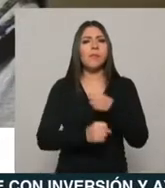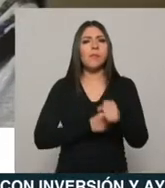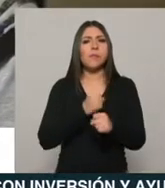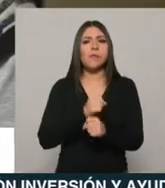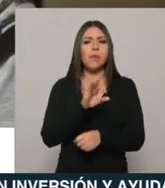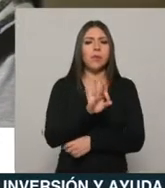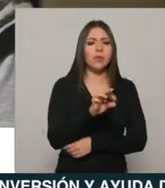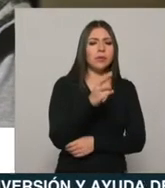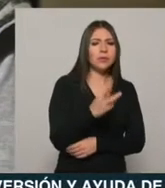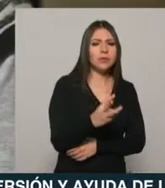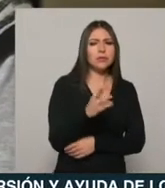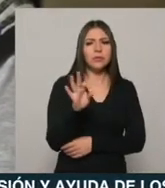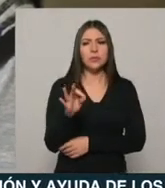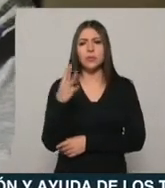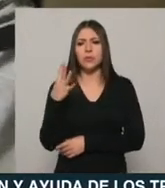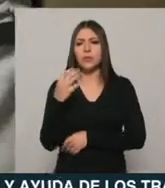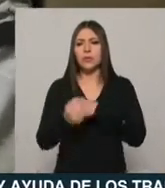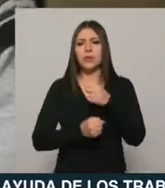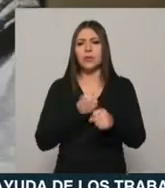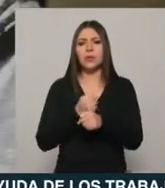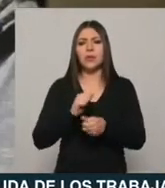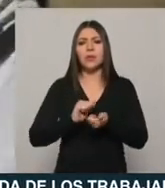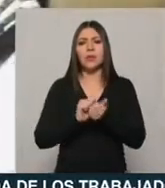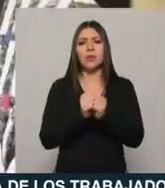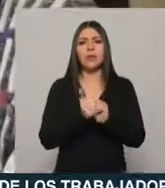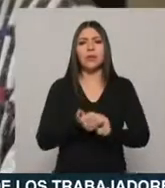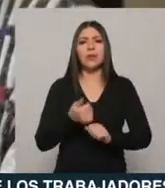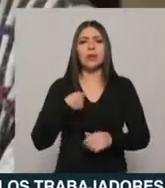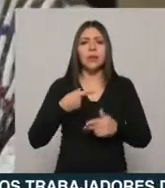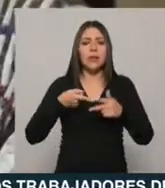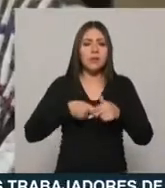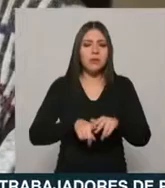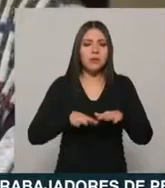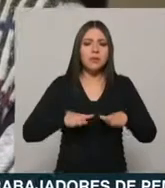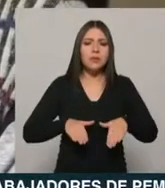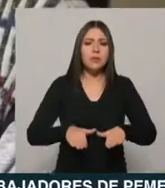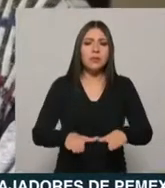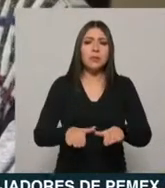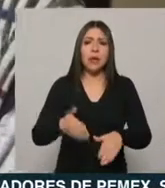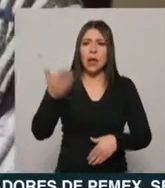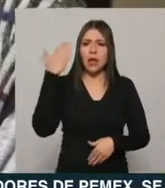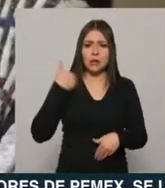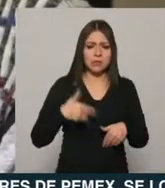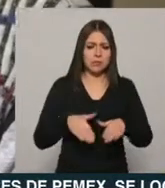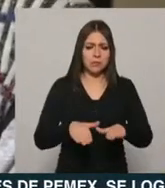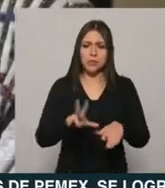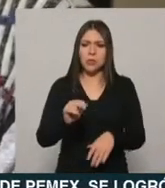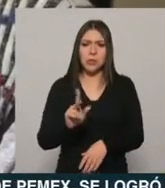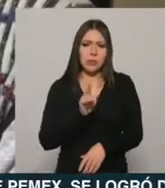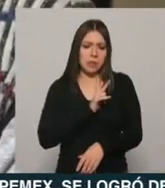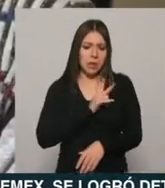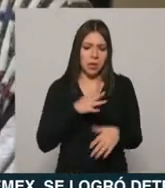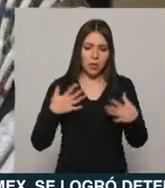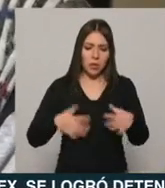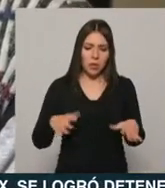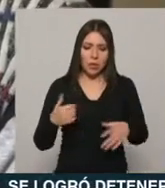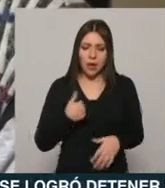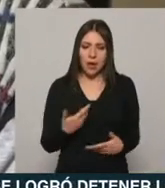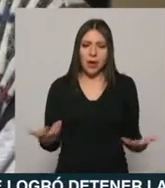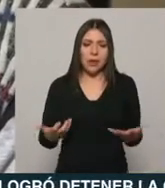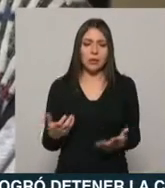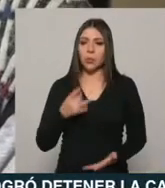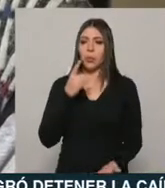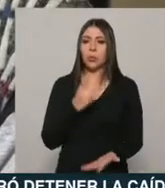43, 44 años. Y eso porque ya empezaba yo a coser. Yo no me dedicaba a coser, yo me hacía mi ropa, pero hasta